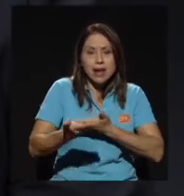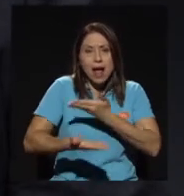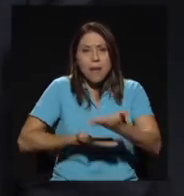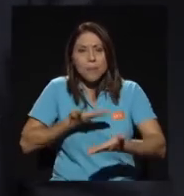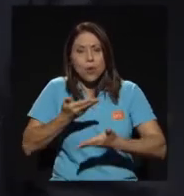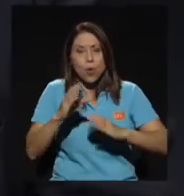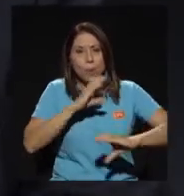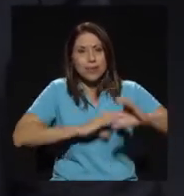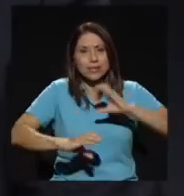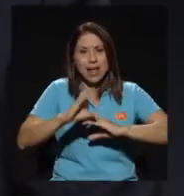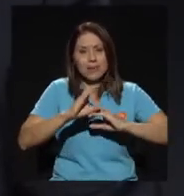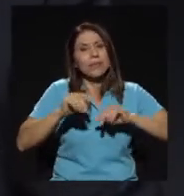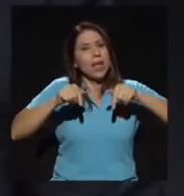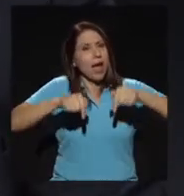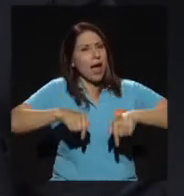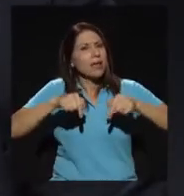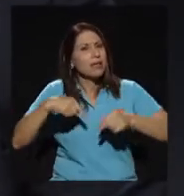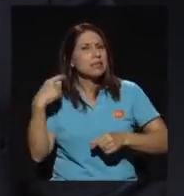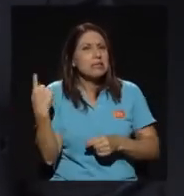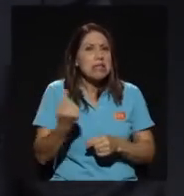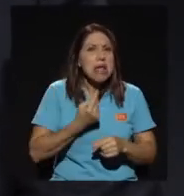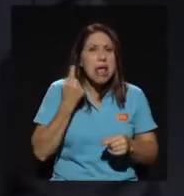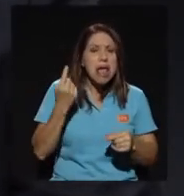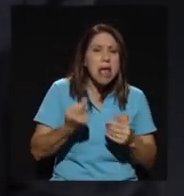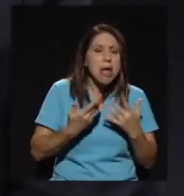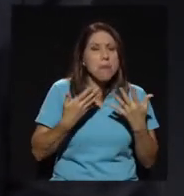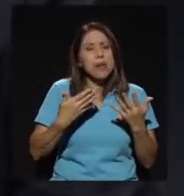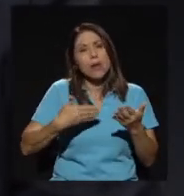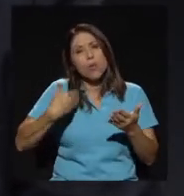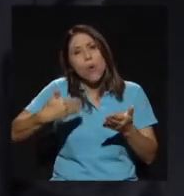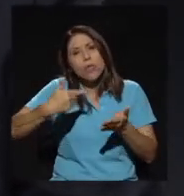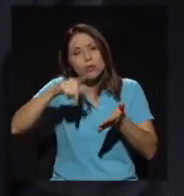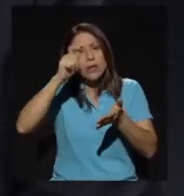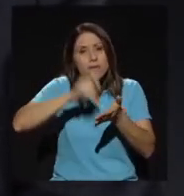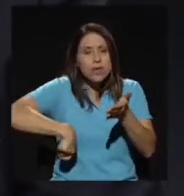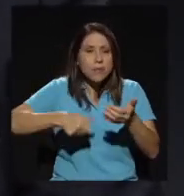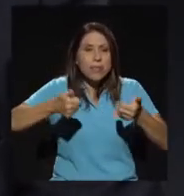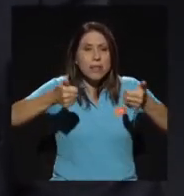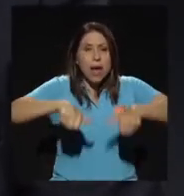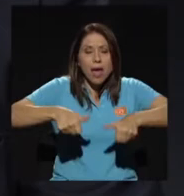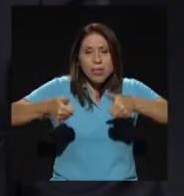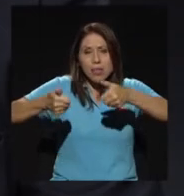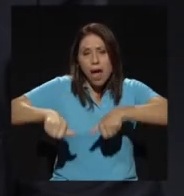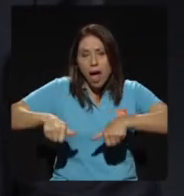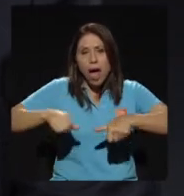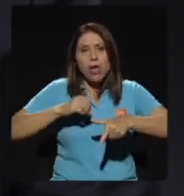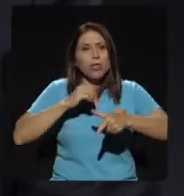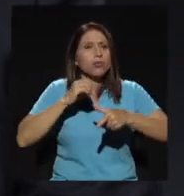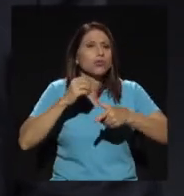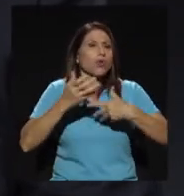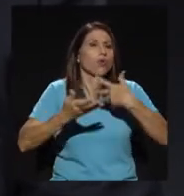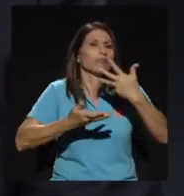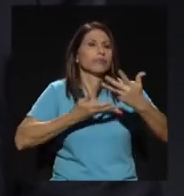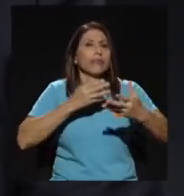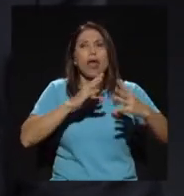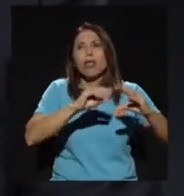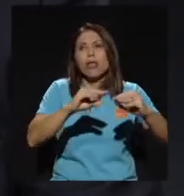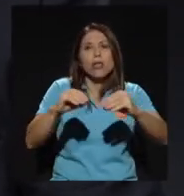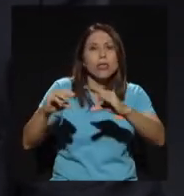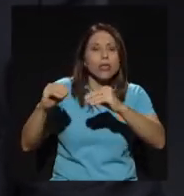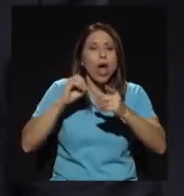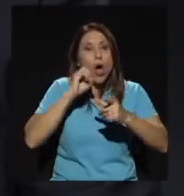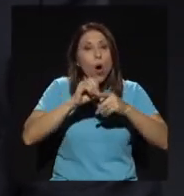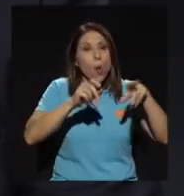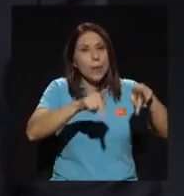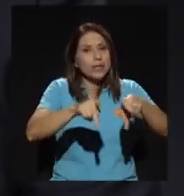digamos siempre las discusiones cuando han sido tratados o la prensa o la corte o si se quiere la ciudadanía